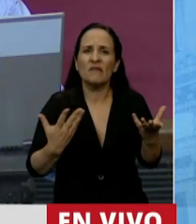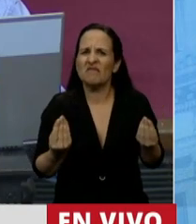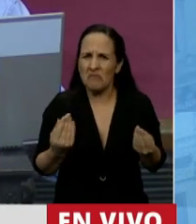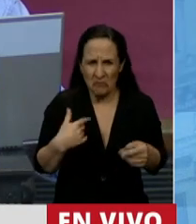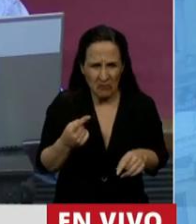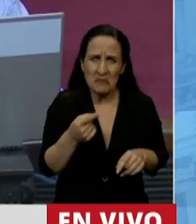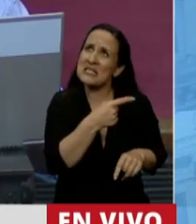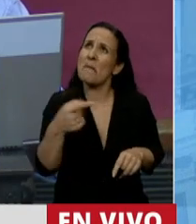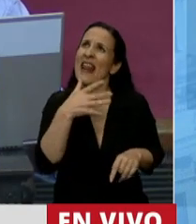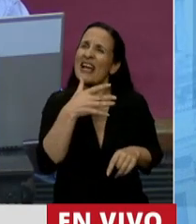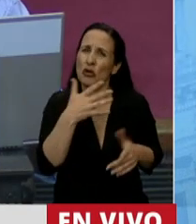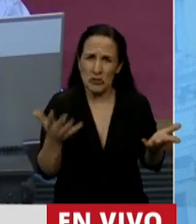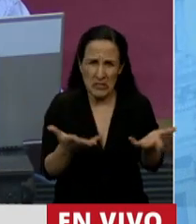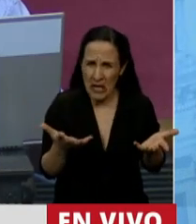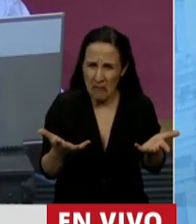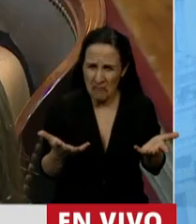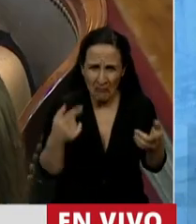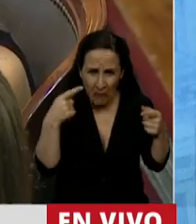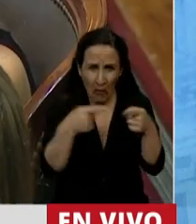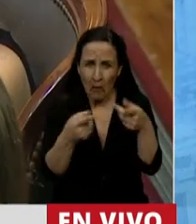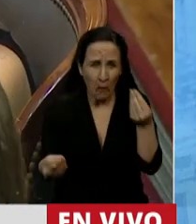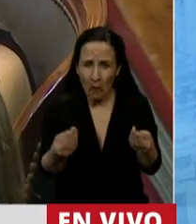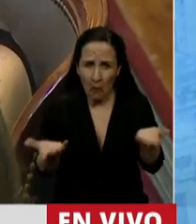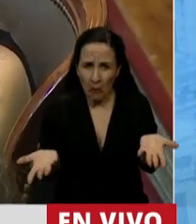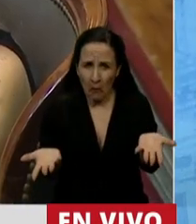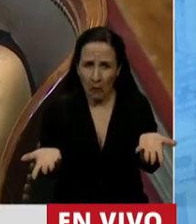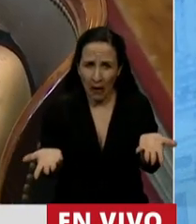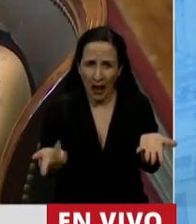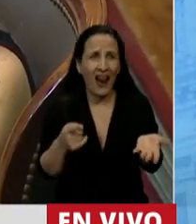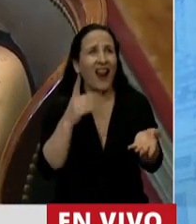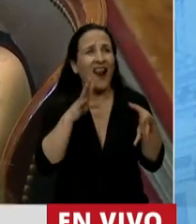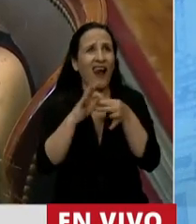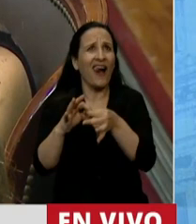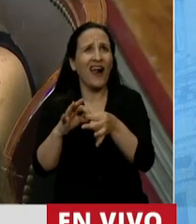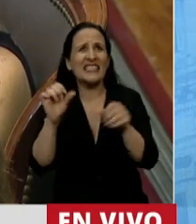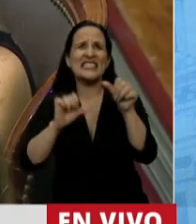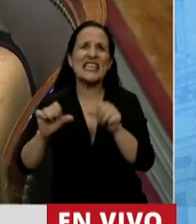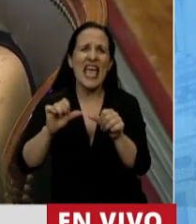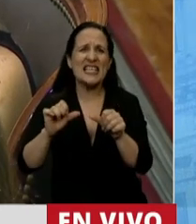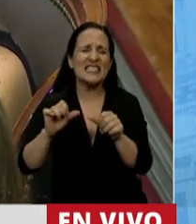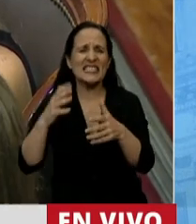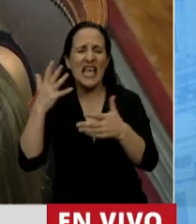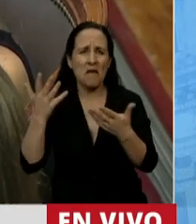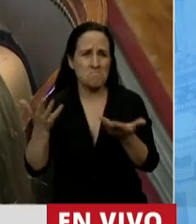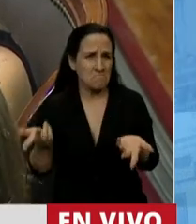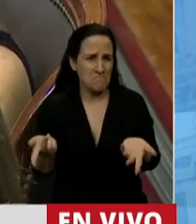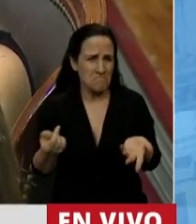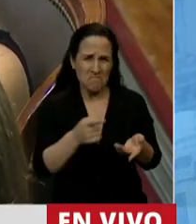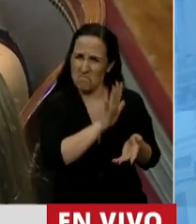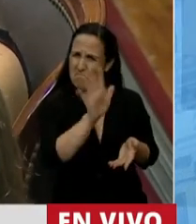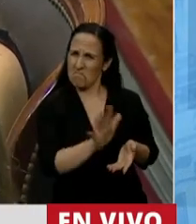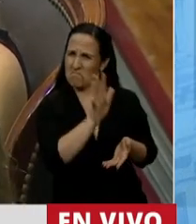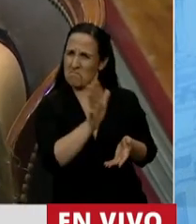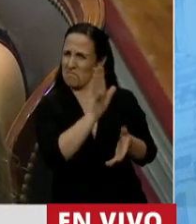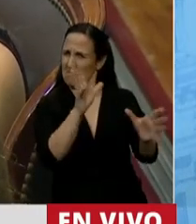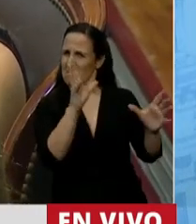semana 14 no tiene ningún otro objetivo, ni ningún otro fin científico, ni nada, que es un fin muy oscuro,